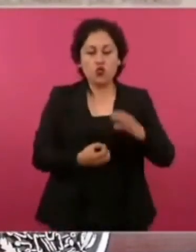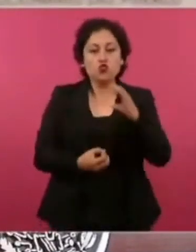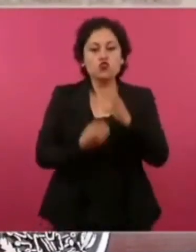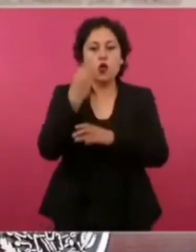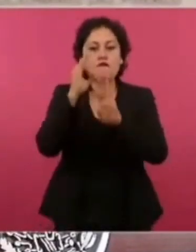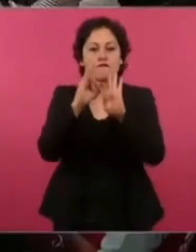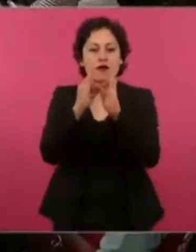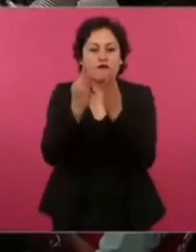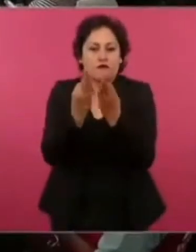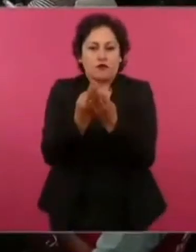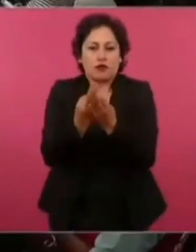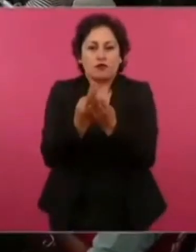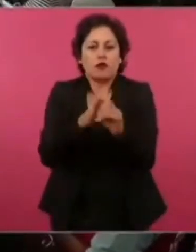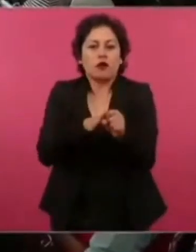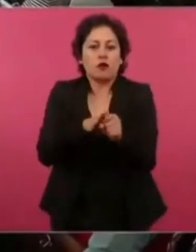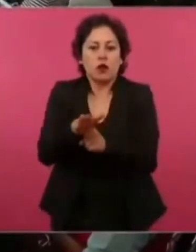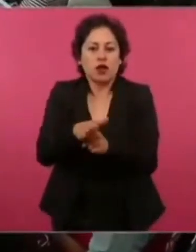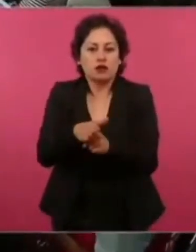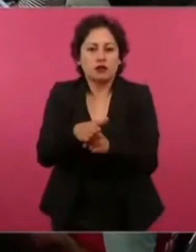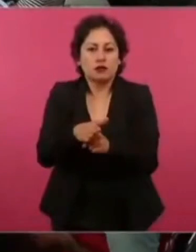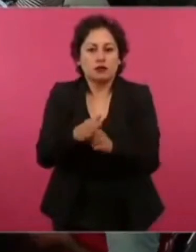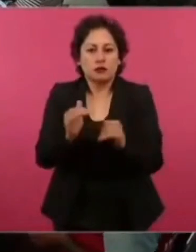pirámide,